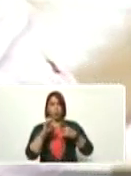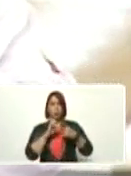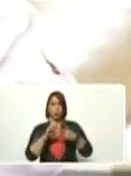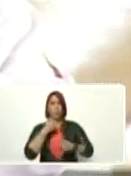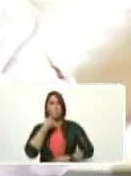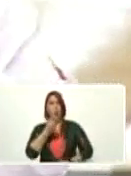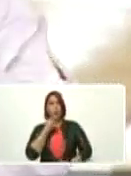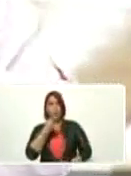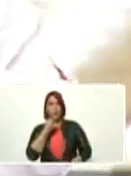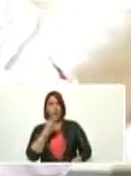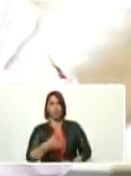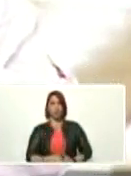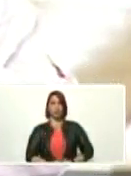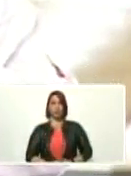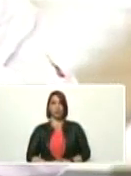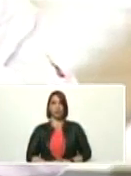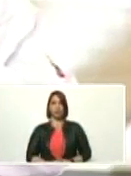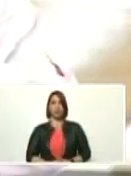política.